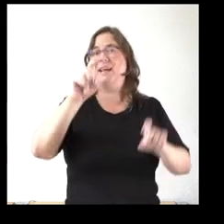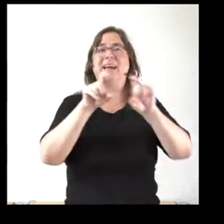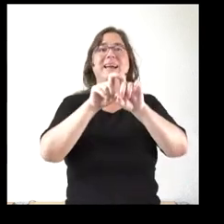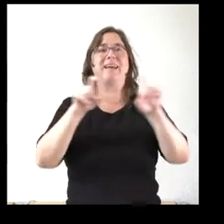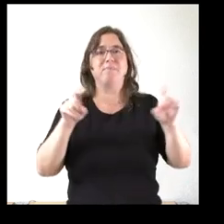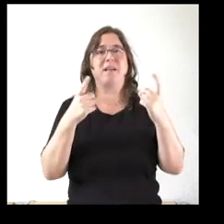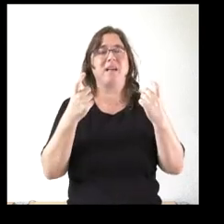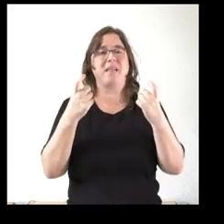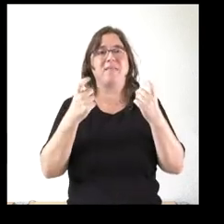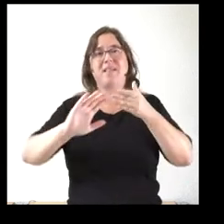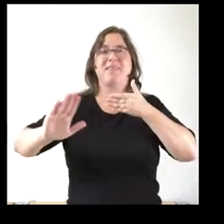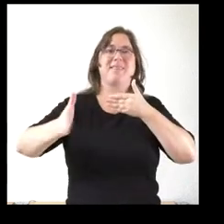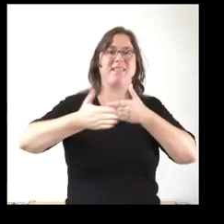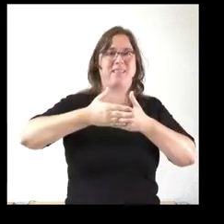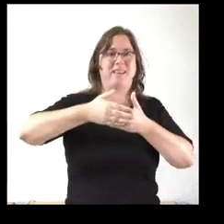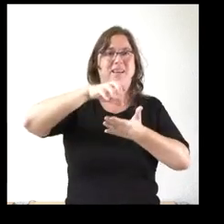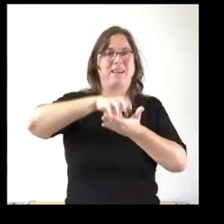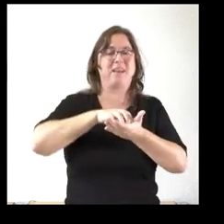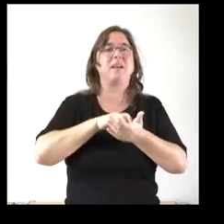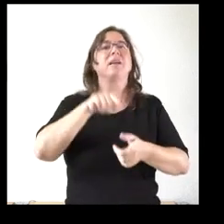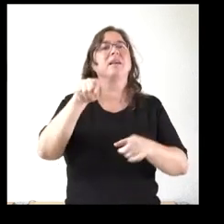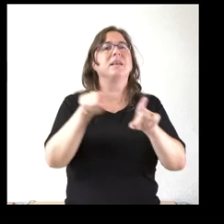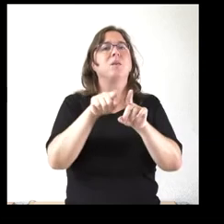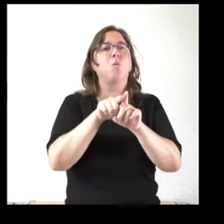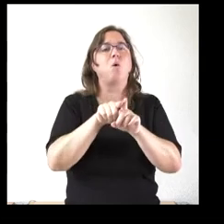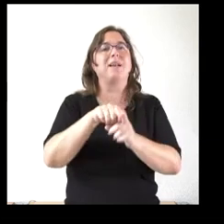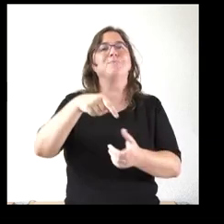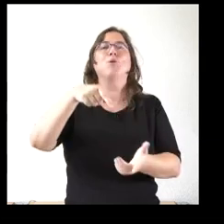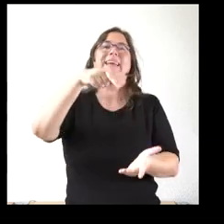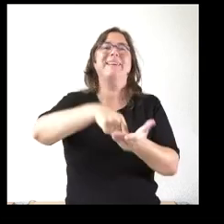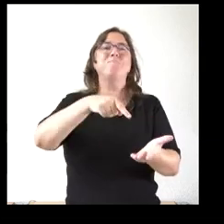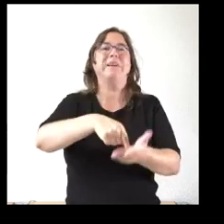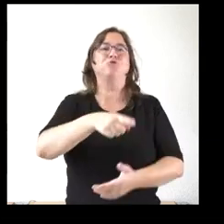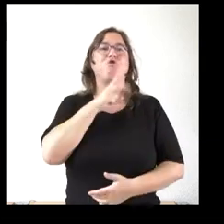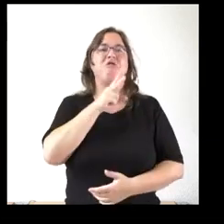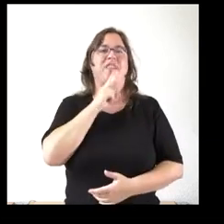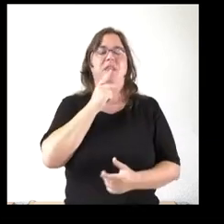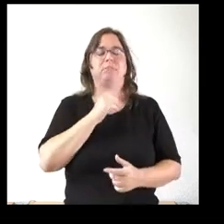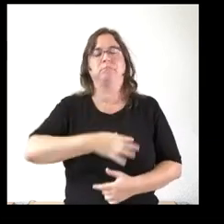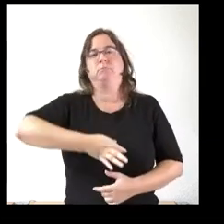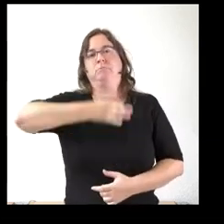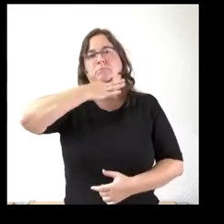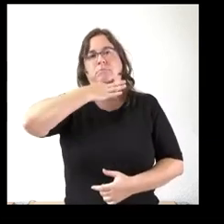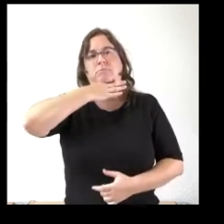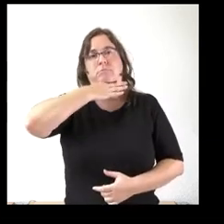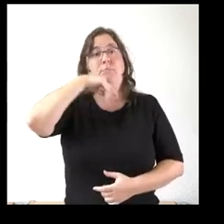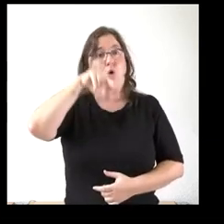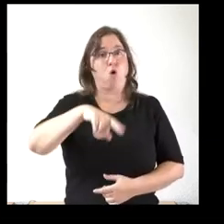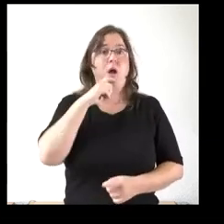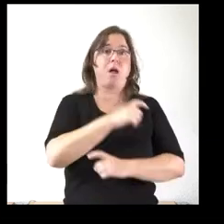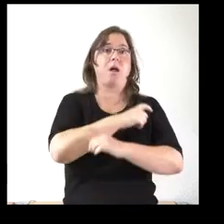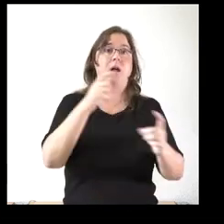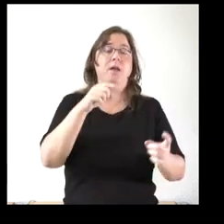decidido cerrar la central era que estaban ahogadas por impuestos verdes. Hoy nos plantean la supresión del